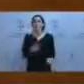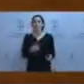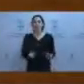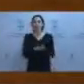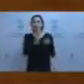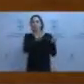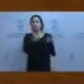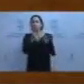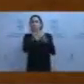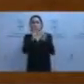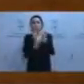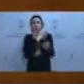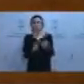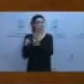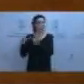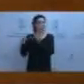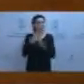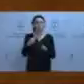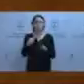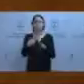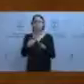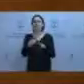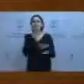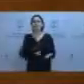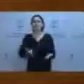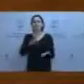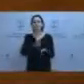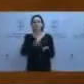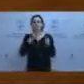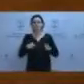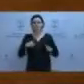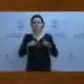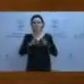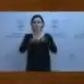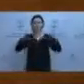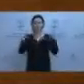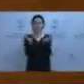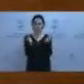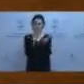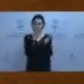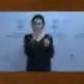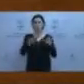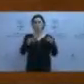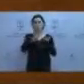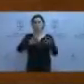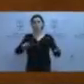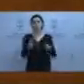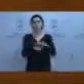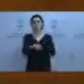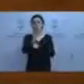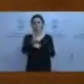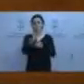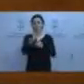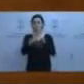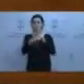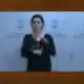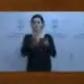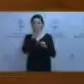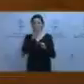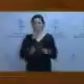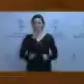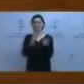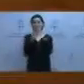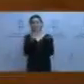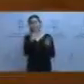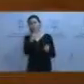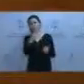cuestiones. ¿Cuáles van a ser las políticas que se van a llevar a cabo con las micropymes? Esas que tienen menos de 10 trabajadores, que a duras penas pueden sobrevivir, que